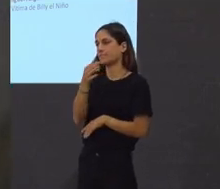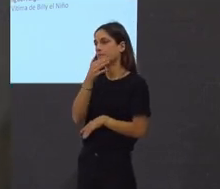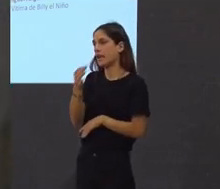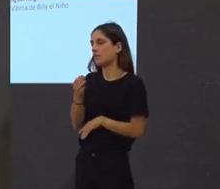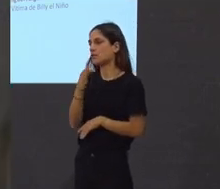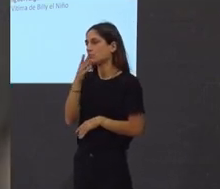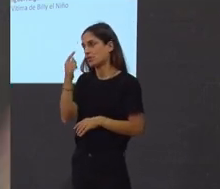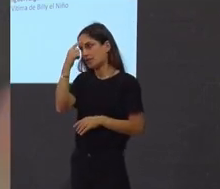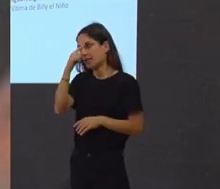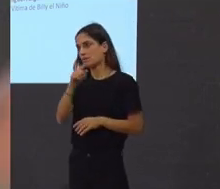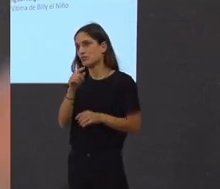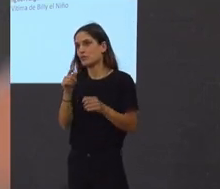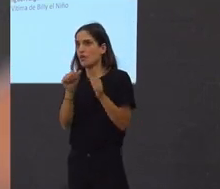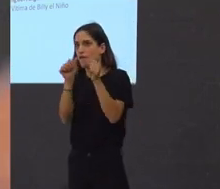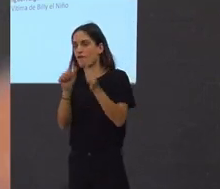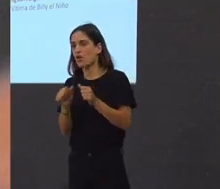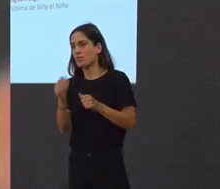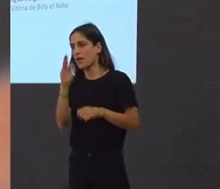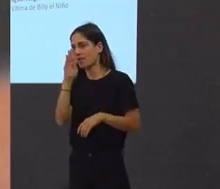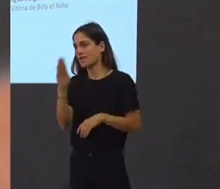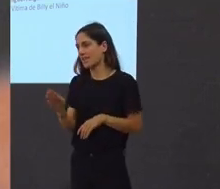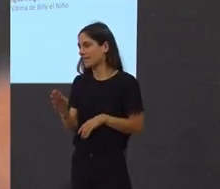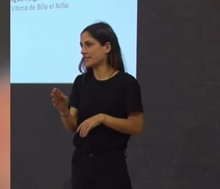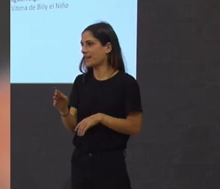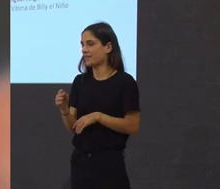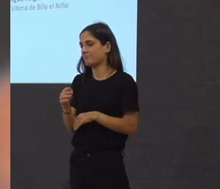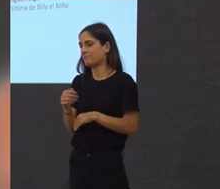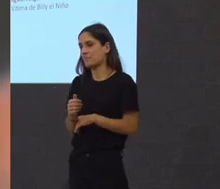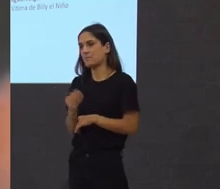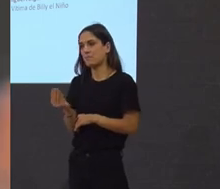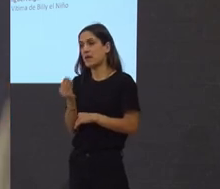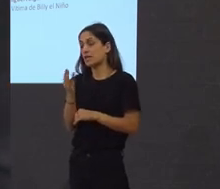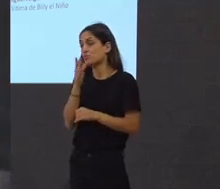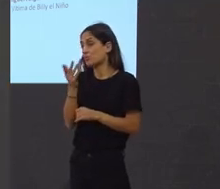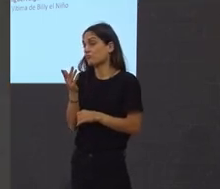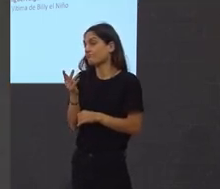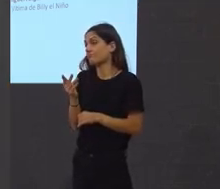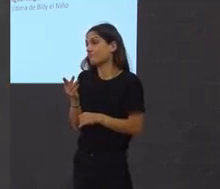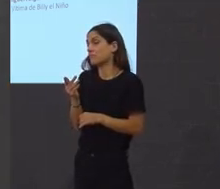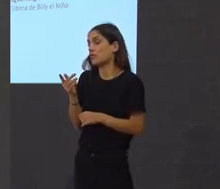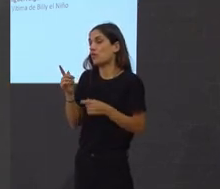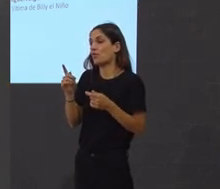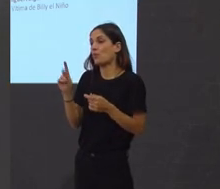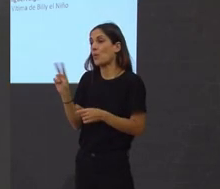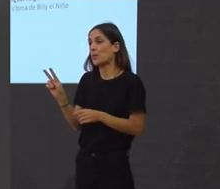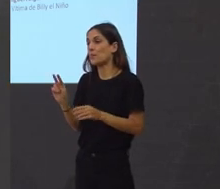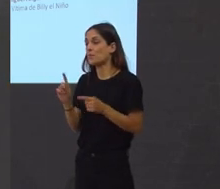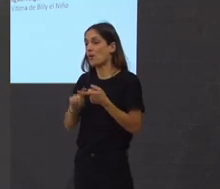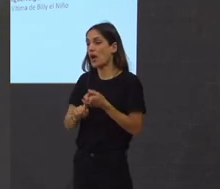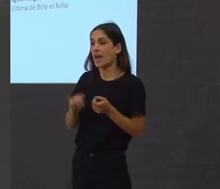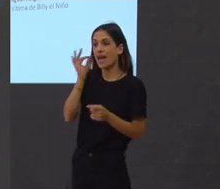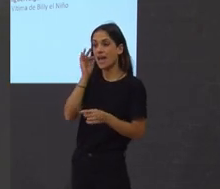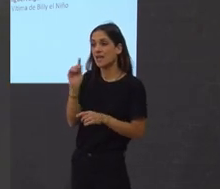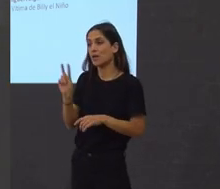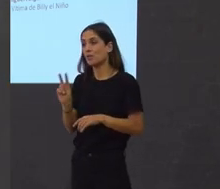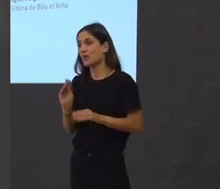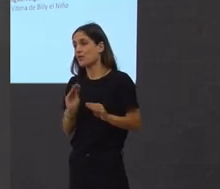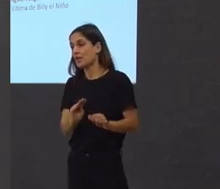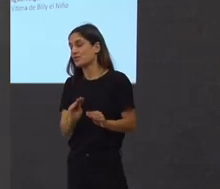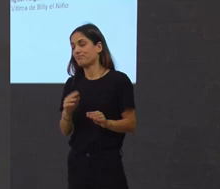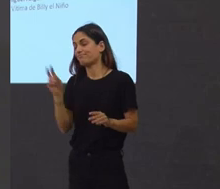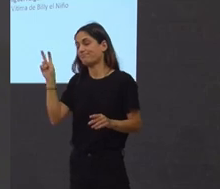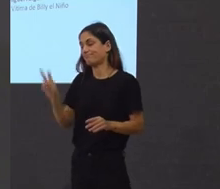que era la forma más directa no pudiendo ver justas o injustas su a viúva porque o si también se celebraba un